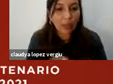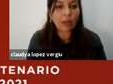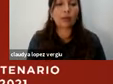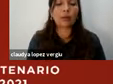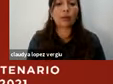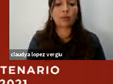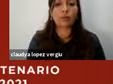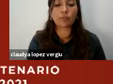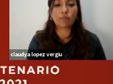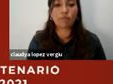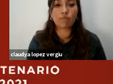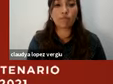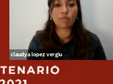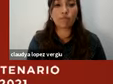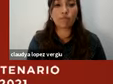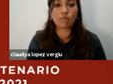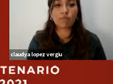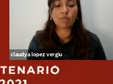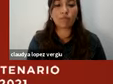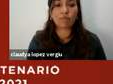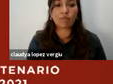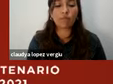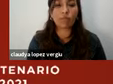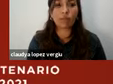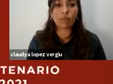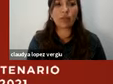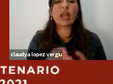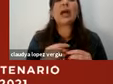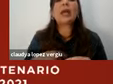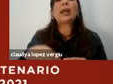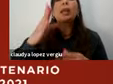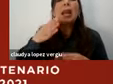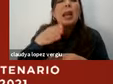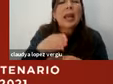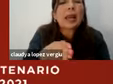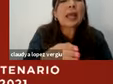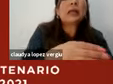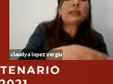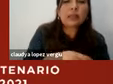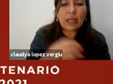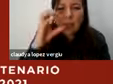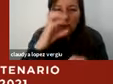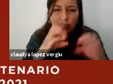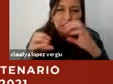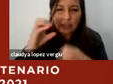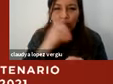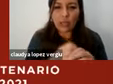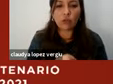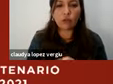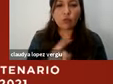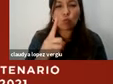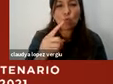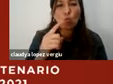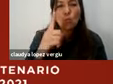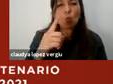cura. Entonces, por momento ya tenemos todavía recién implementando ya de acá, un año más